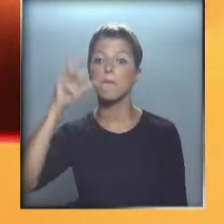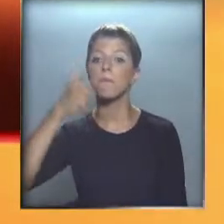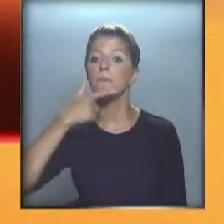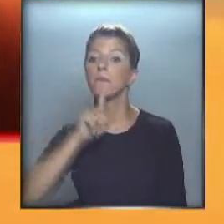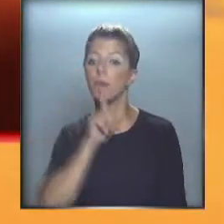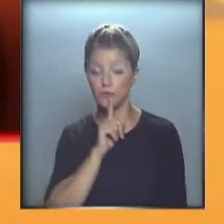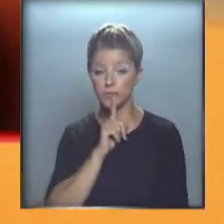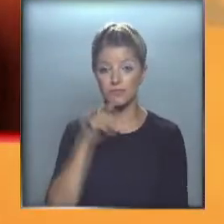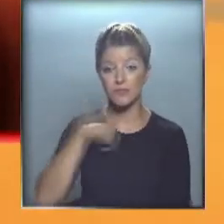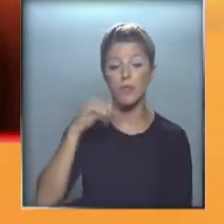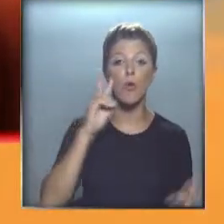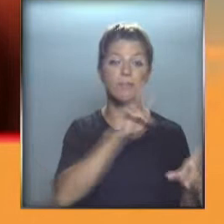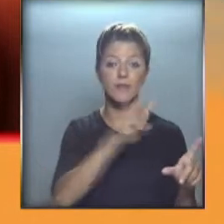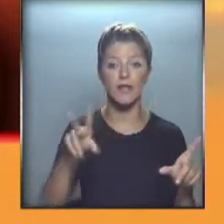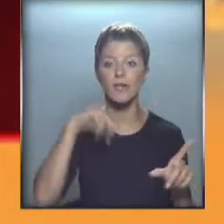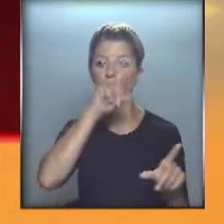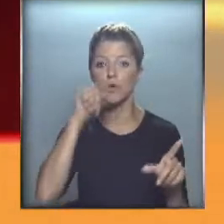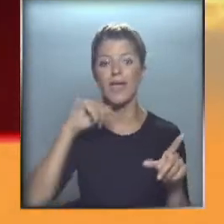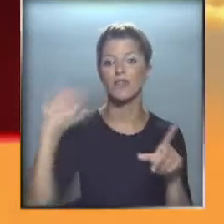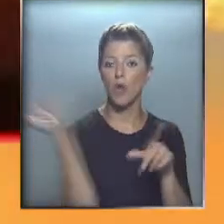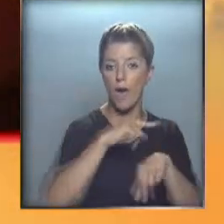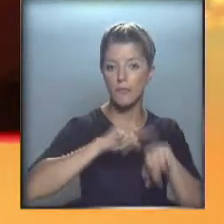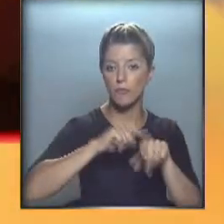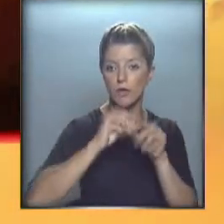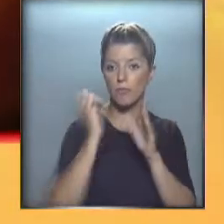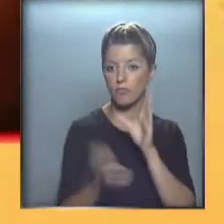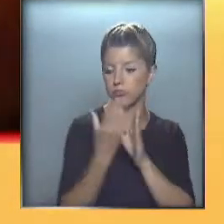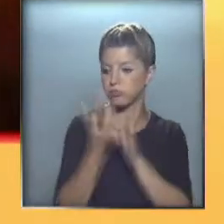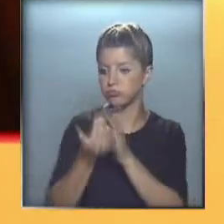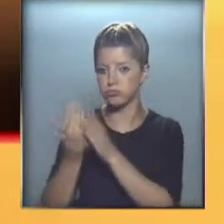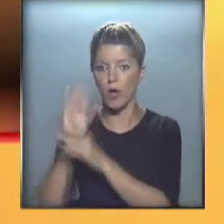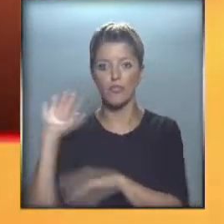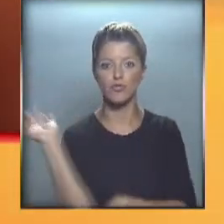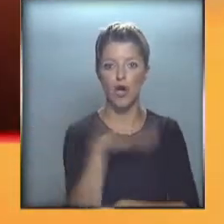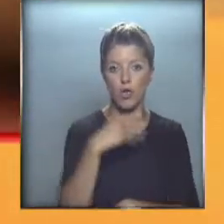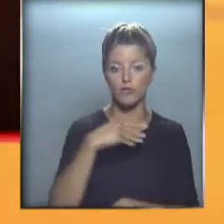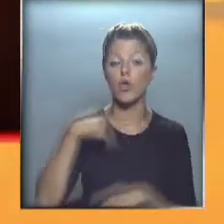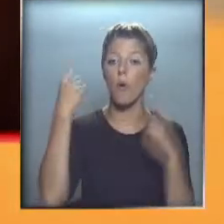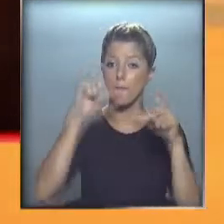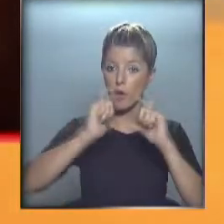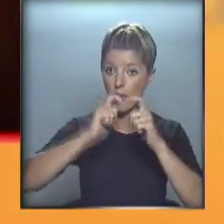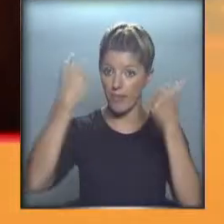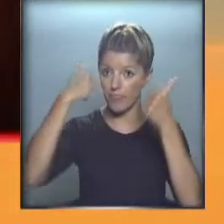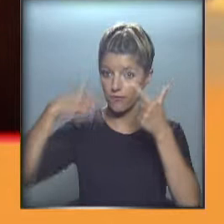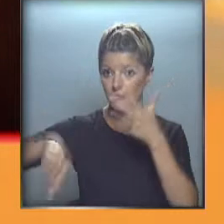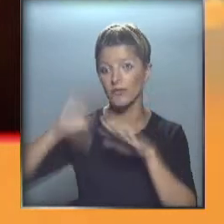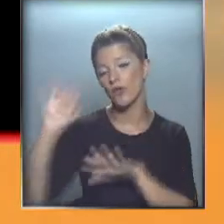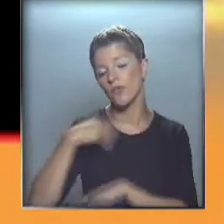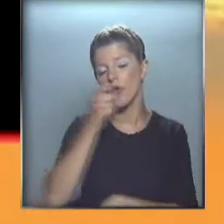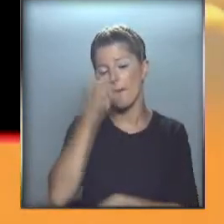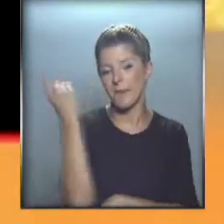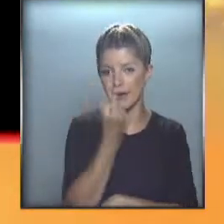esto y te lo postea al mismo tiempo en todas. Muy buena esa. Entonces, te agiliza mucho más los